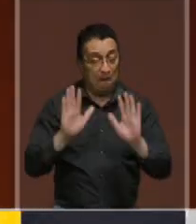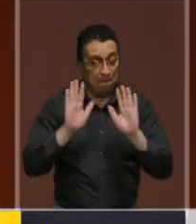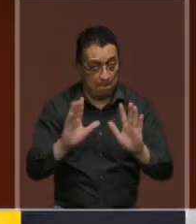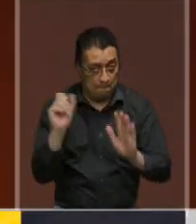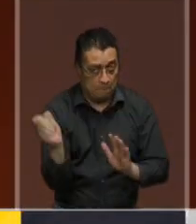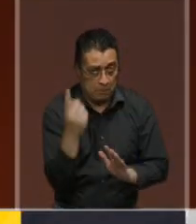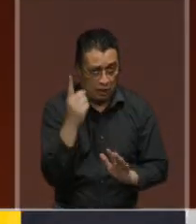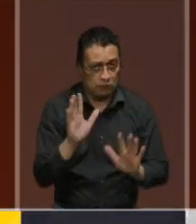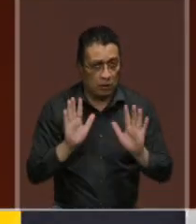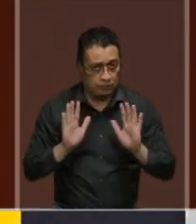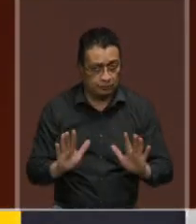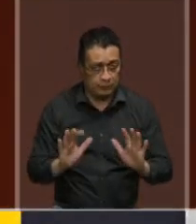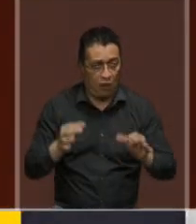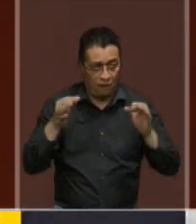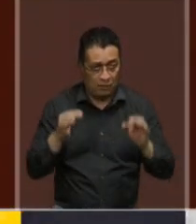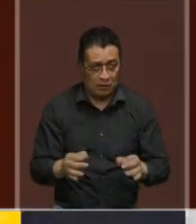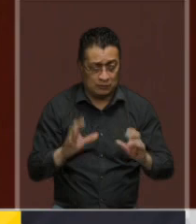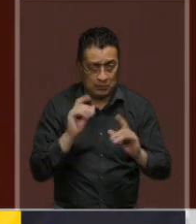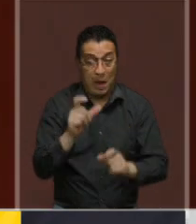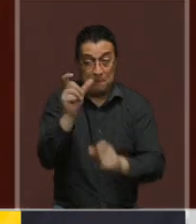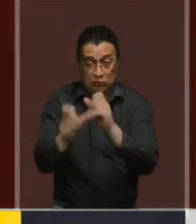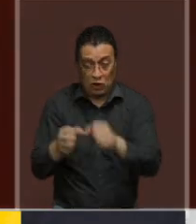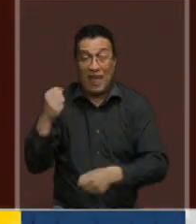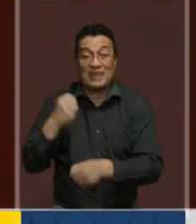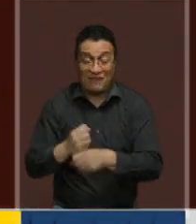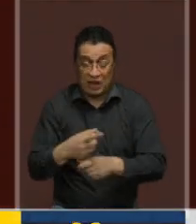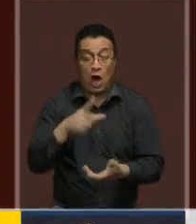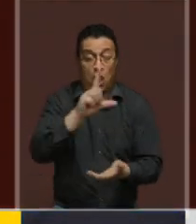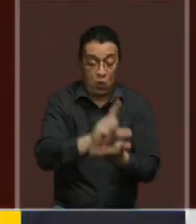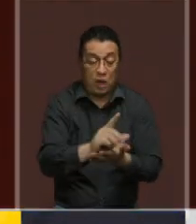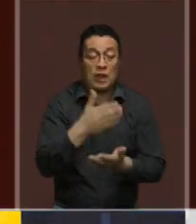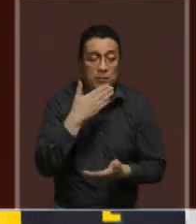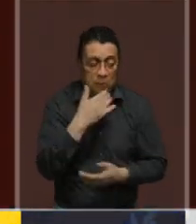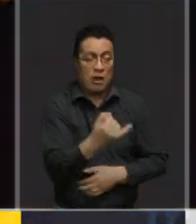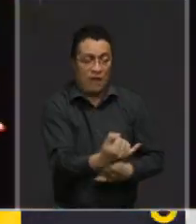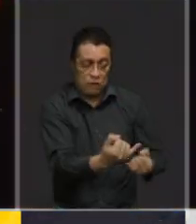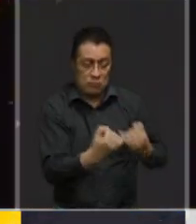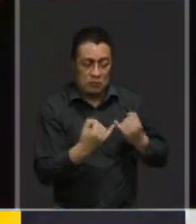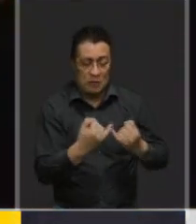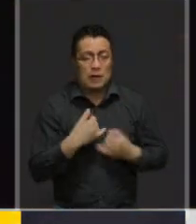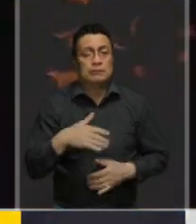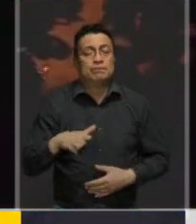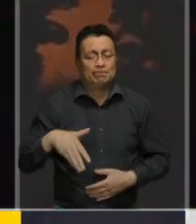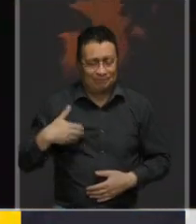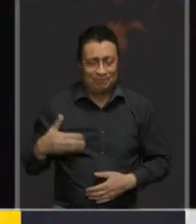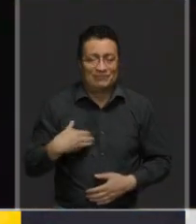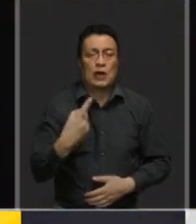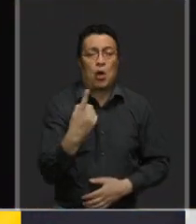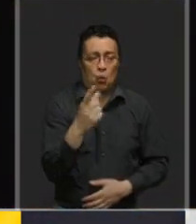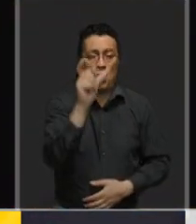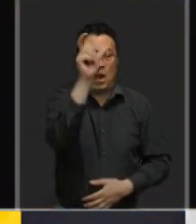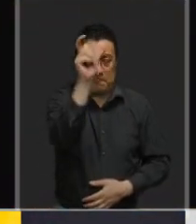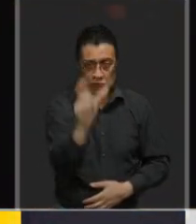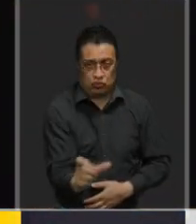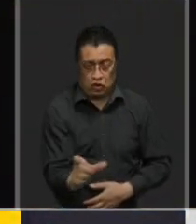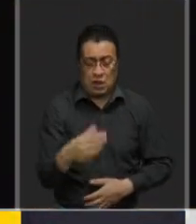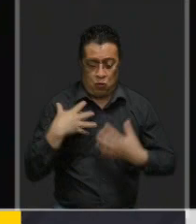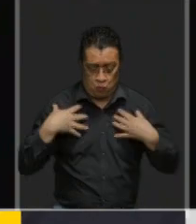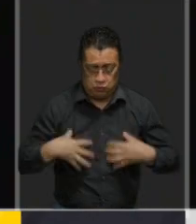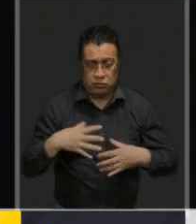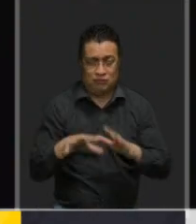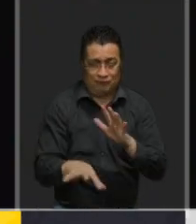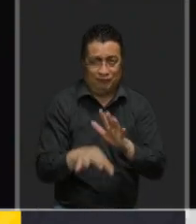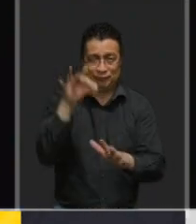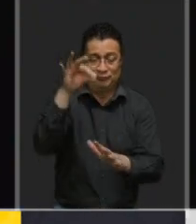efectivamente, a través de personal que está trabajando en el lugar, también hemos recibido la información de que lamentablemente se ha encontrado un cuerpo calcinado y